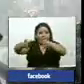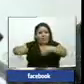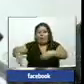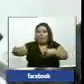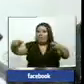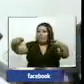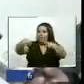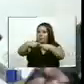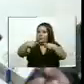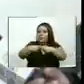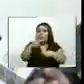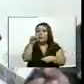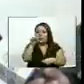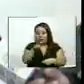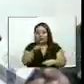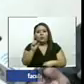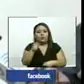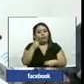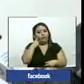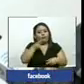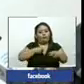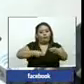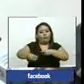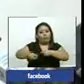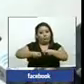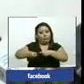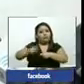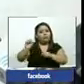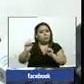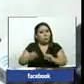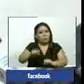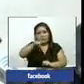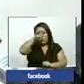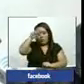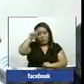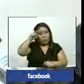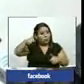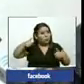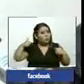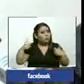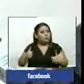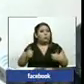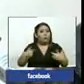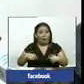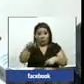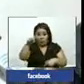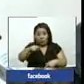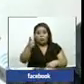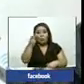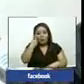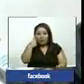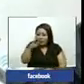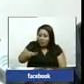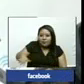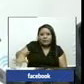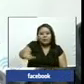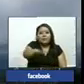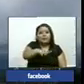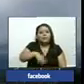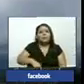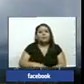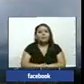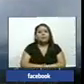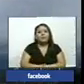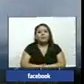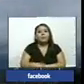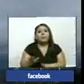recurso que, si bien manejado, bien trabajado, puede ser un recurso infinito, pero de momento hay que cuidar los campos, y eso es lo que estamos haciendo en este momento.